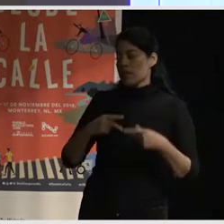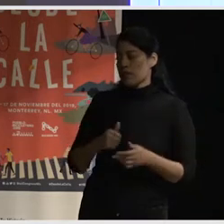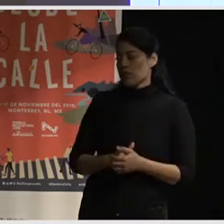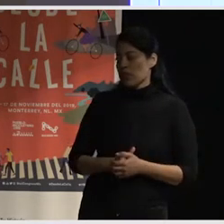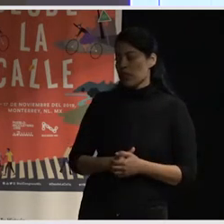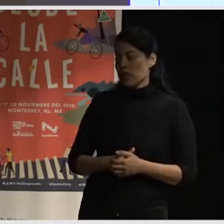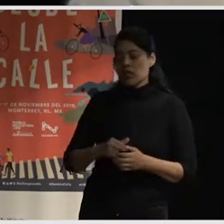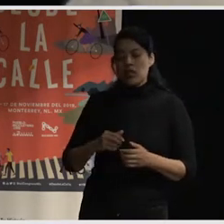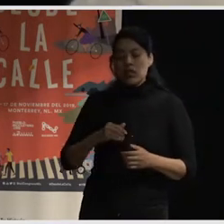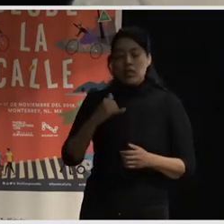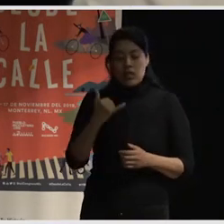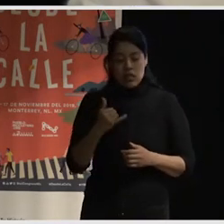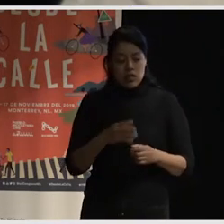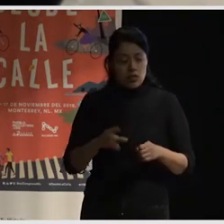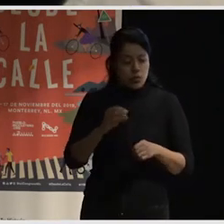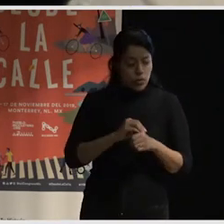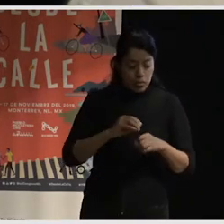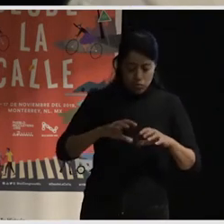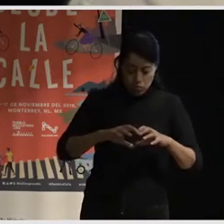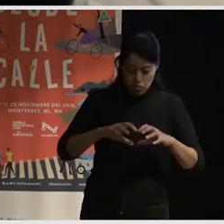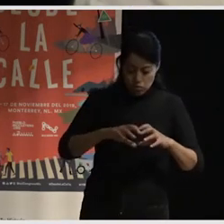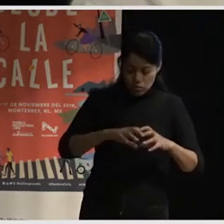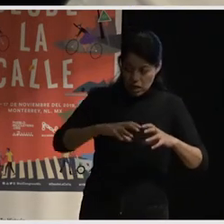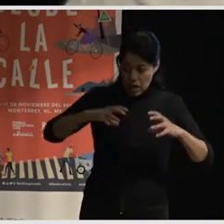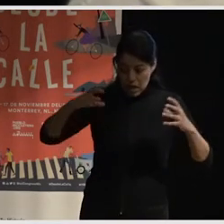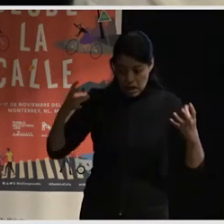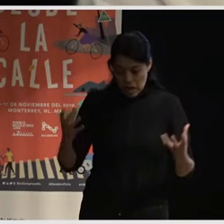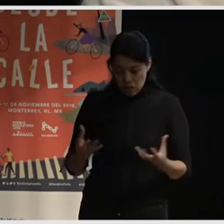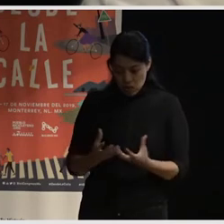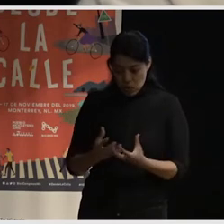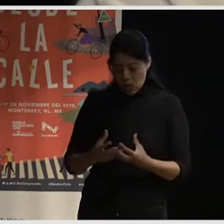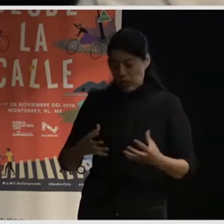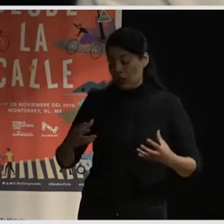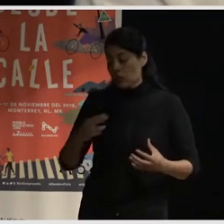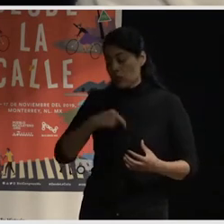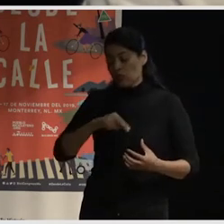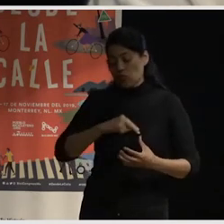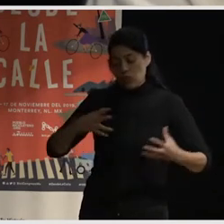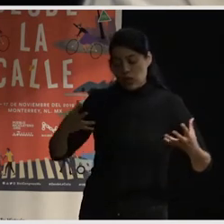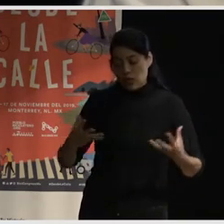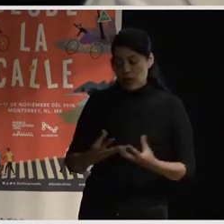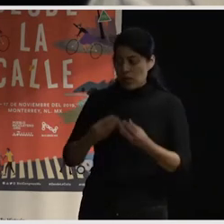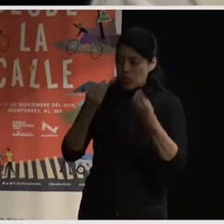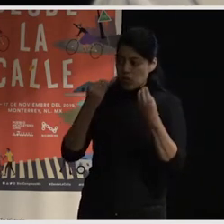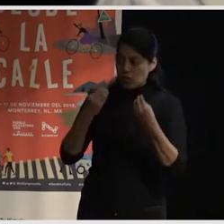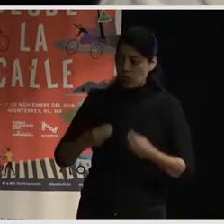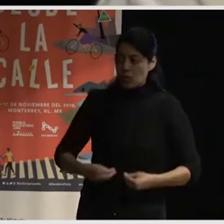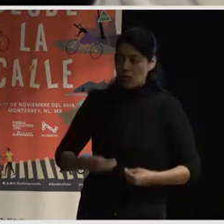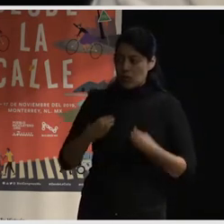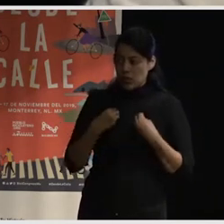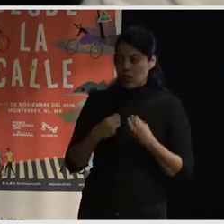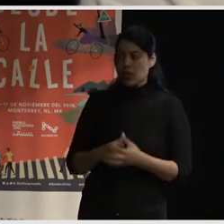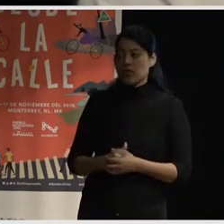si lo extrapolamos a todo el otro que estamos viviendo pues bueno salvaremos muchísimo más y cierro ya para no tomar más